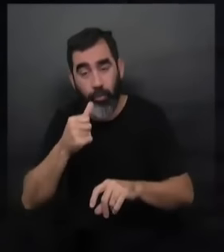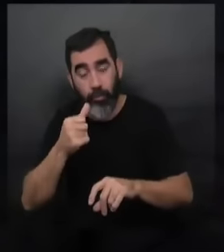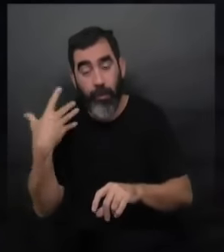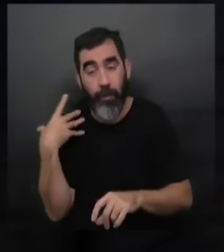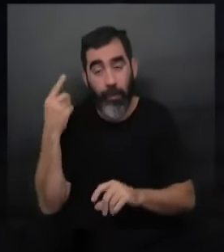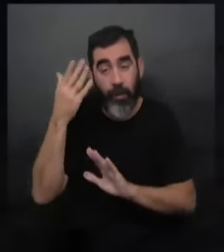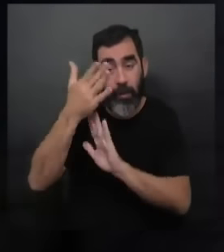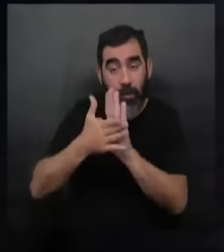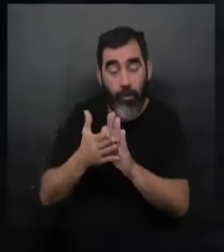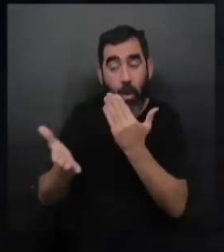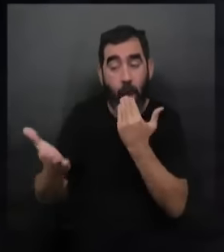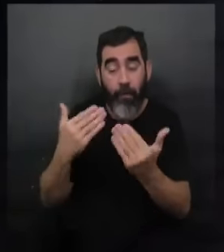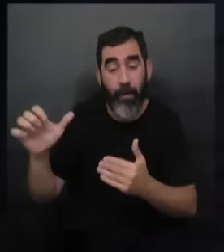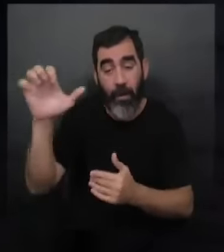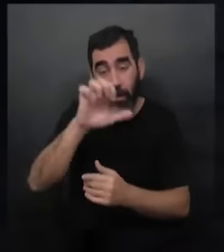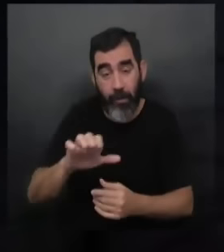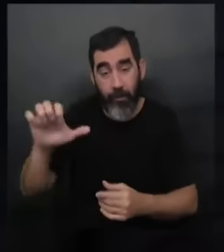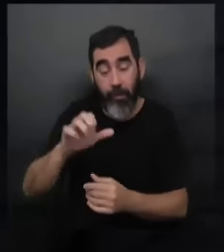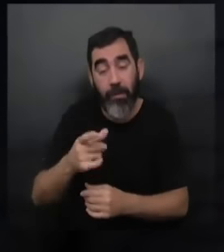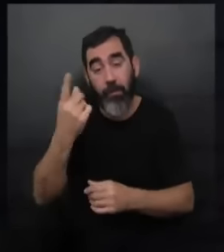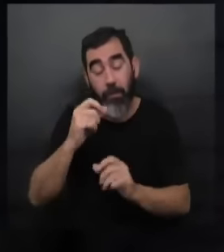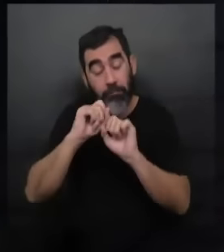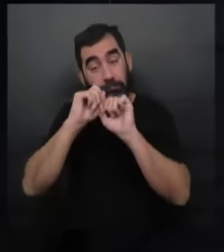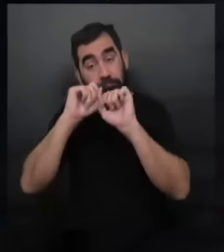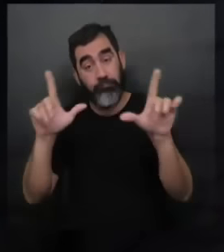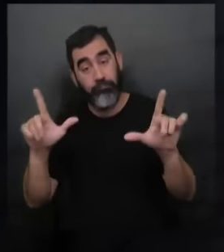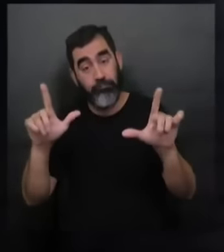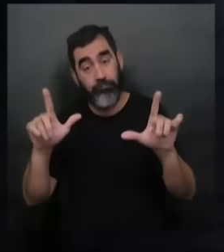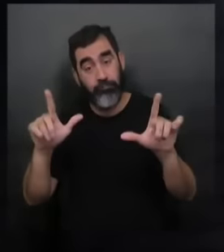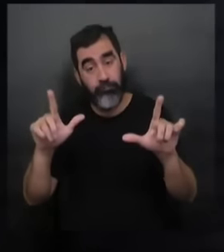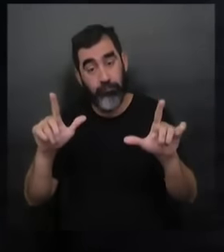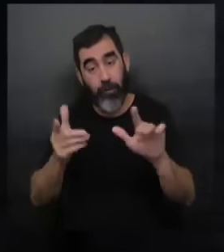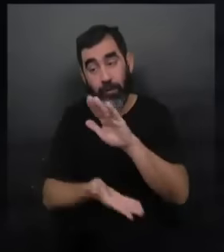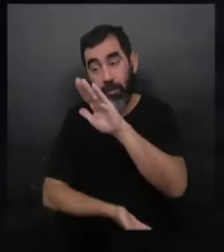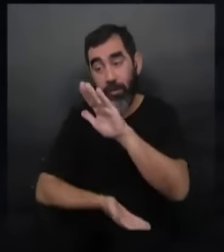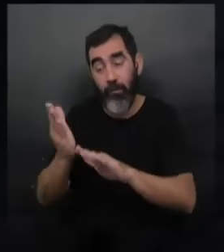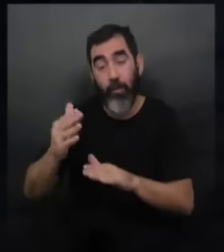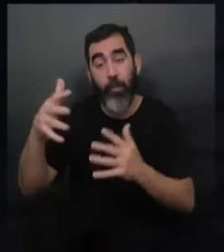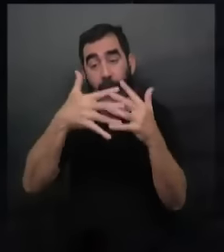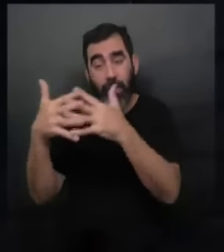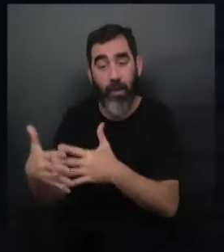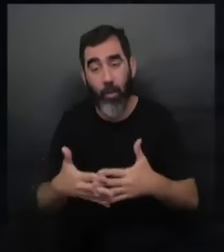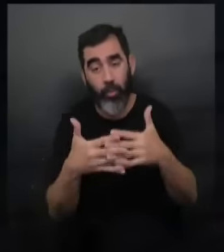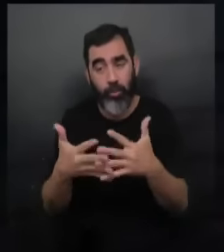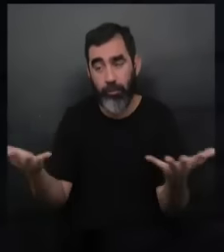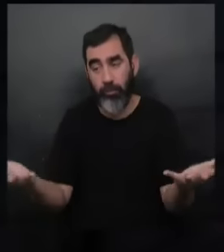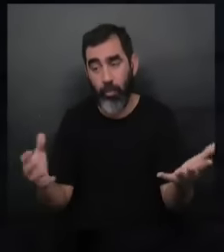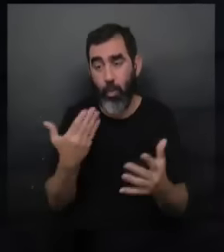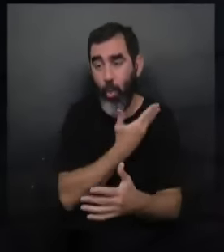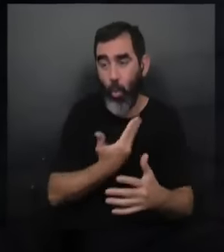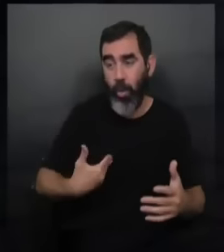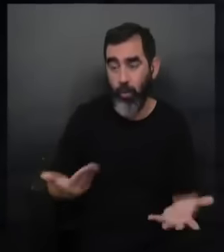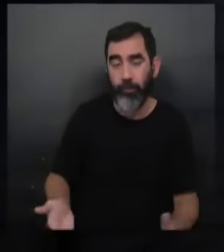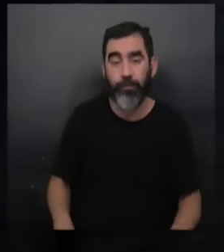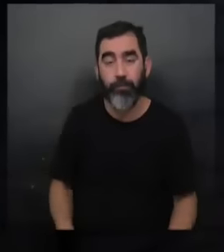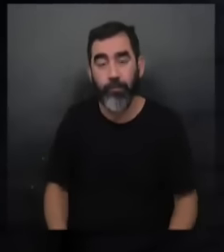director nacional habló con la empresa Pero para sorpresa nuestra se fueron para Miami Por lo cual eso complica más la situación hoy